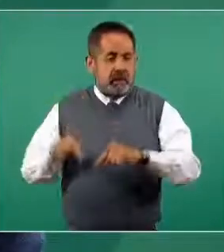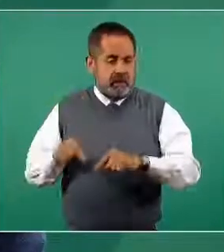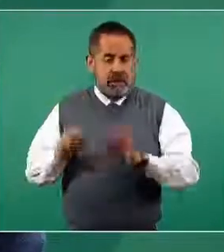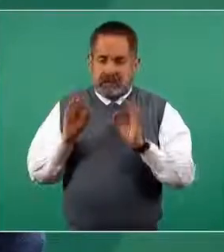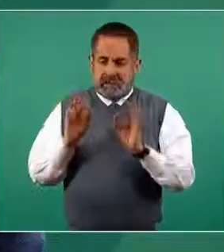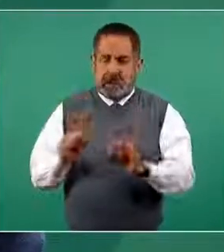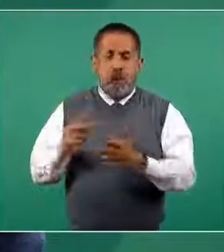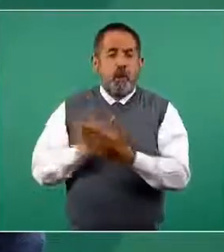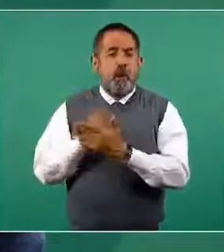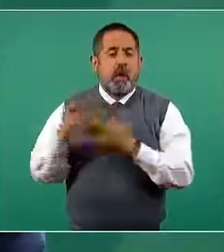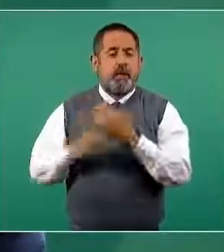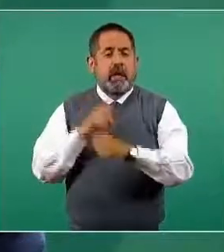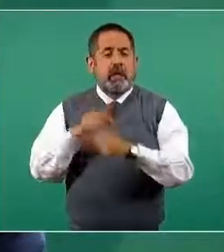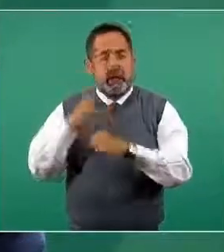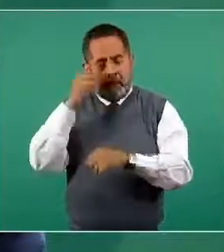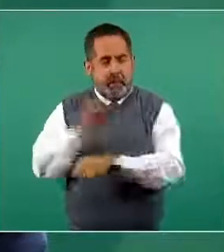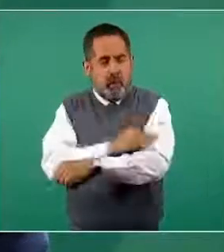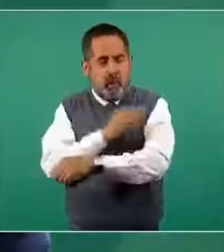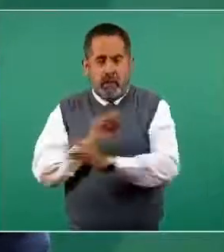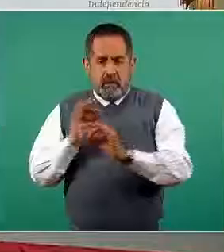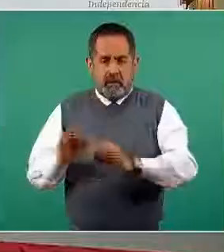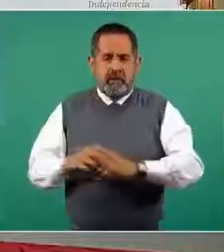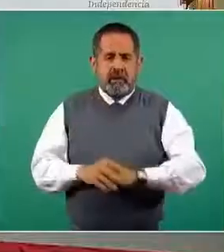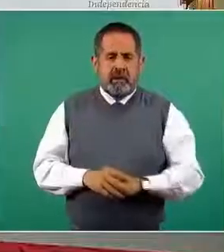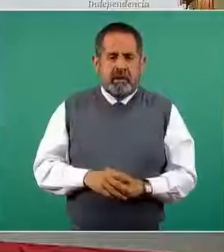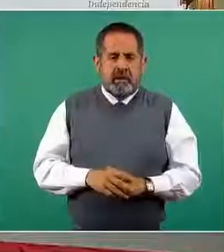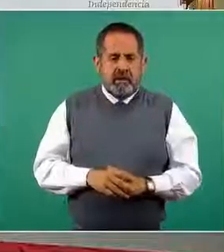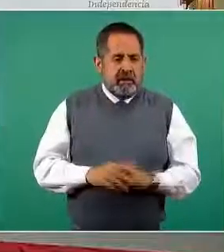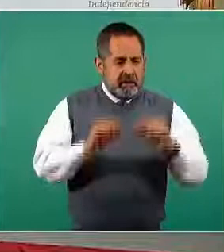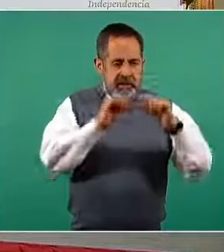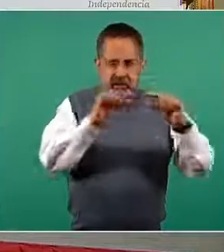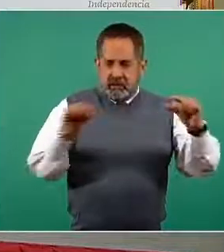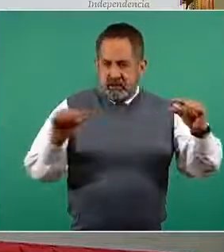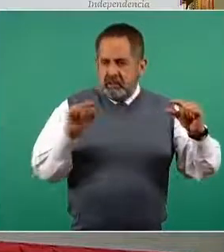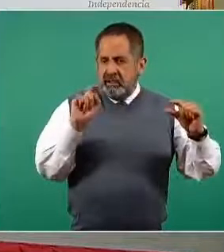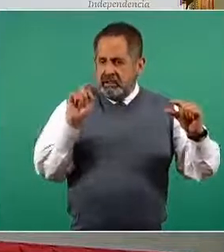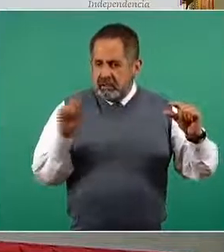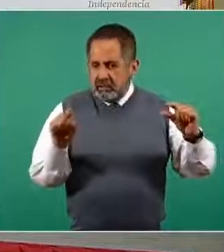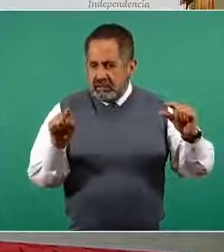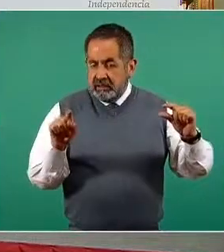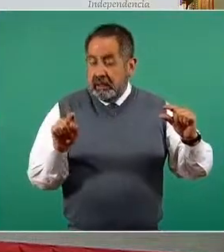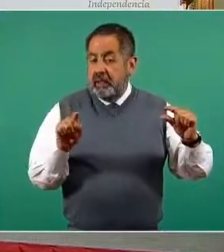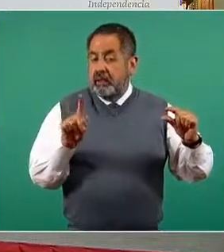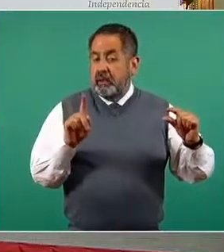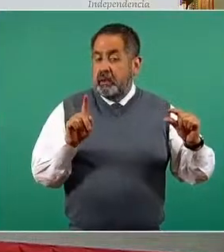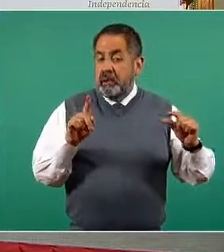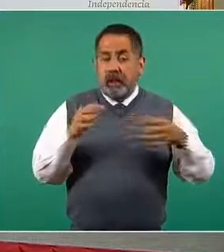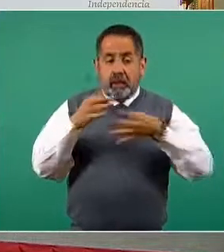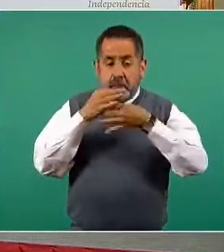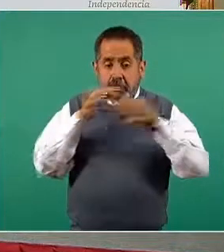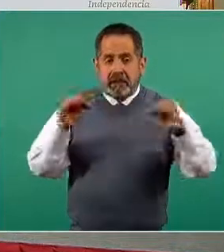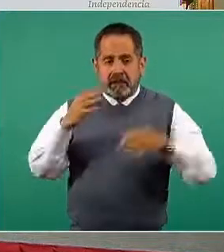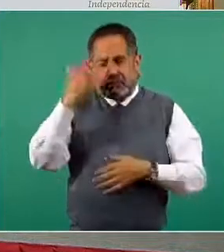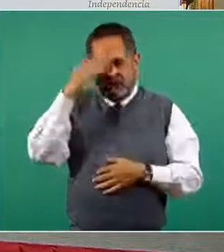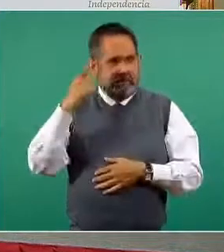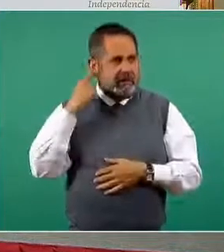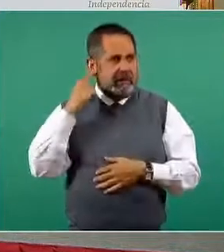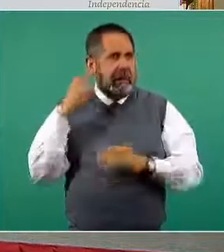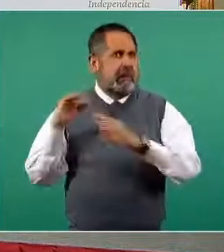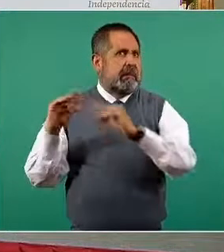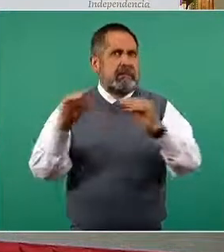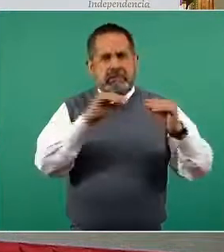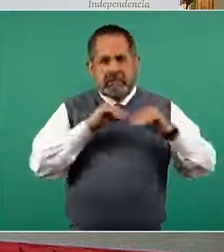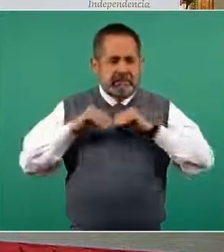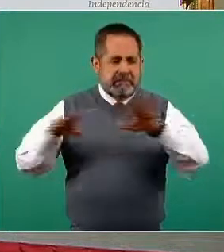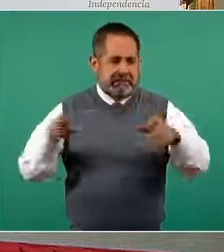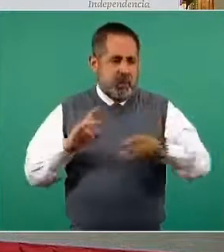el Programa Nacional de Vacunación COVID. La liga es correcta, lo que sí, el mensaje, supimos de él, estuvo circulando sobre